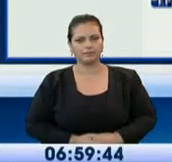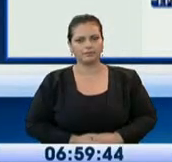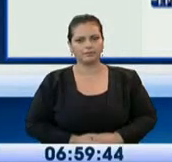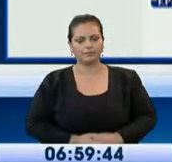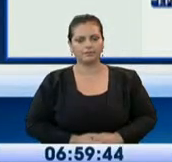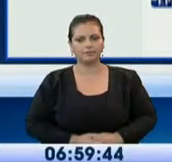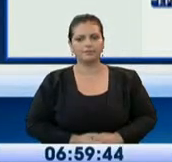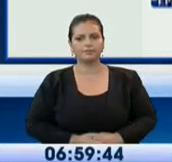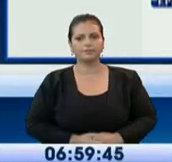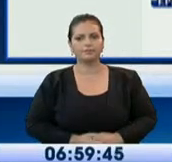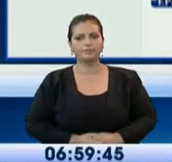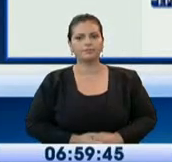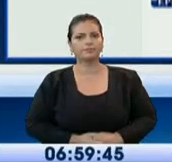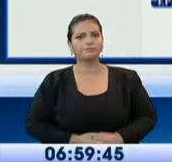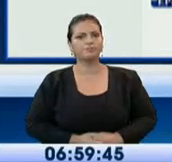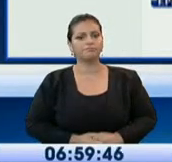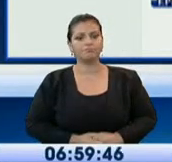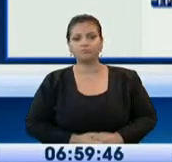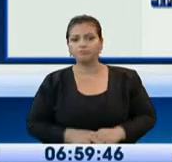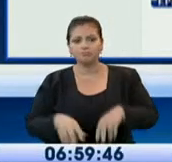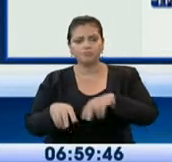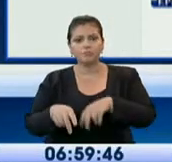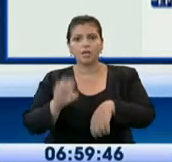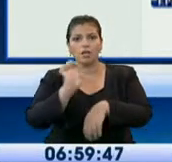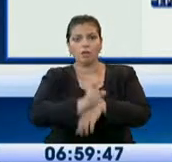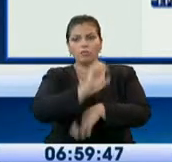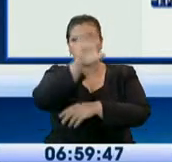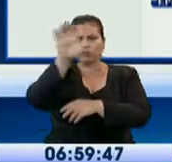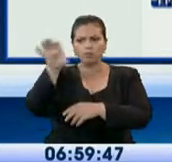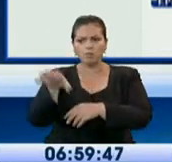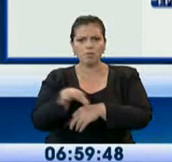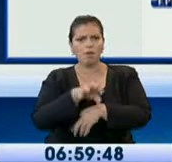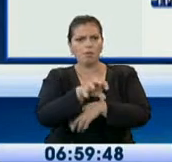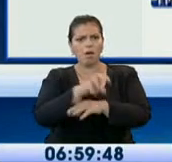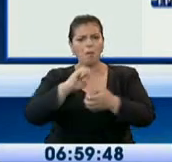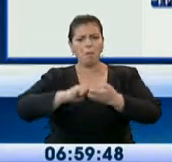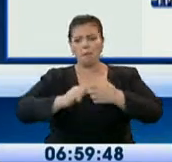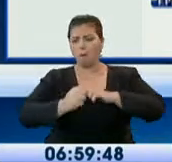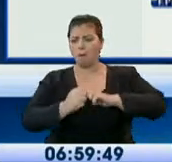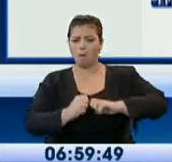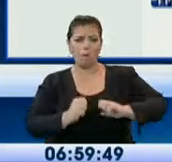presente. Porque hasta el momento en ninguna parte del país se han reportado novedades graves